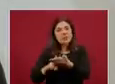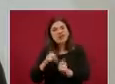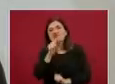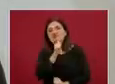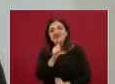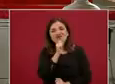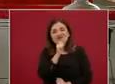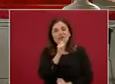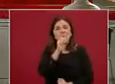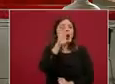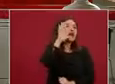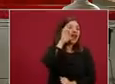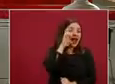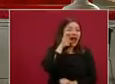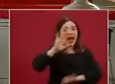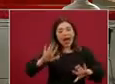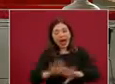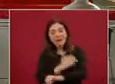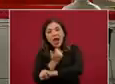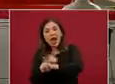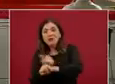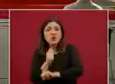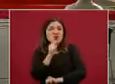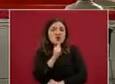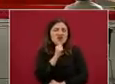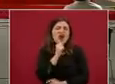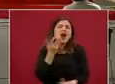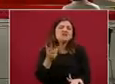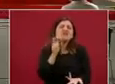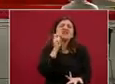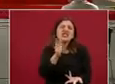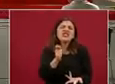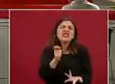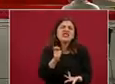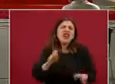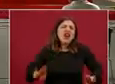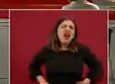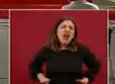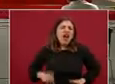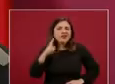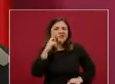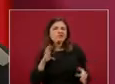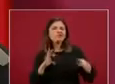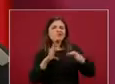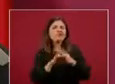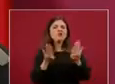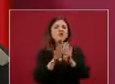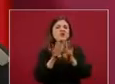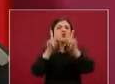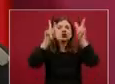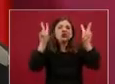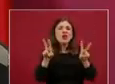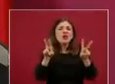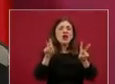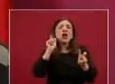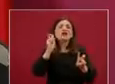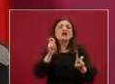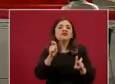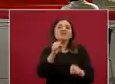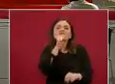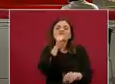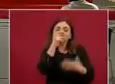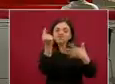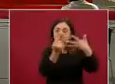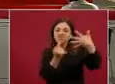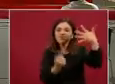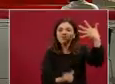o de un naranja lograr el amarillo. Tiene que ver y está directamente relacionado con el tema precisamente de los indicadores